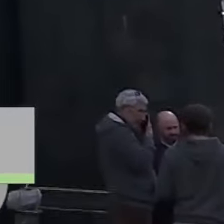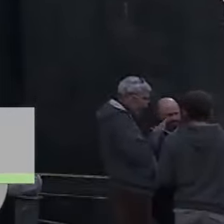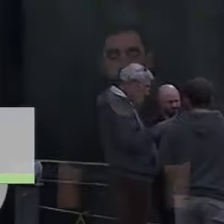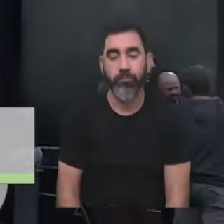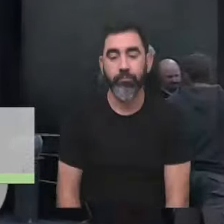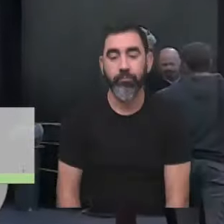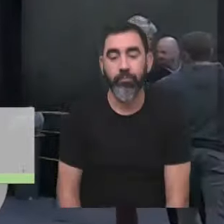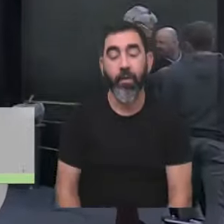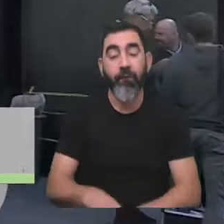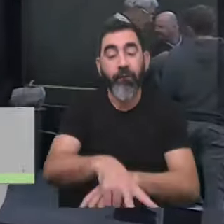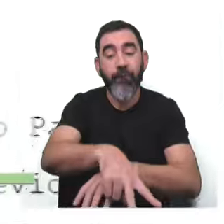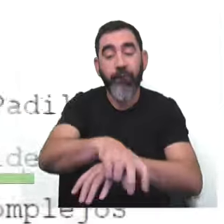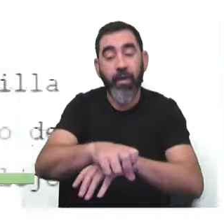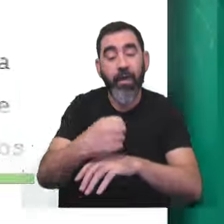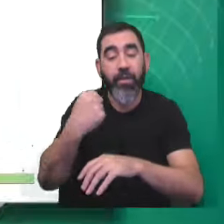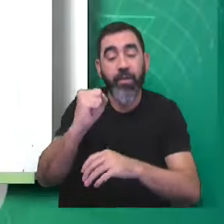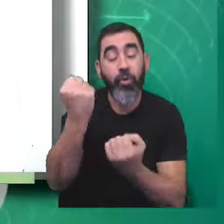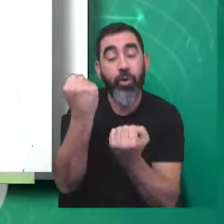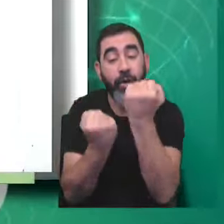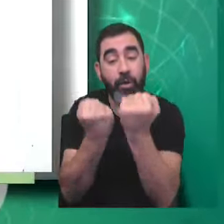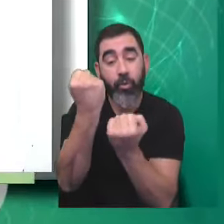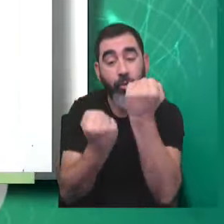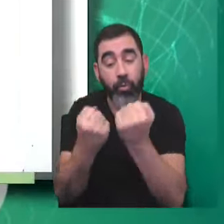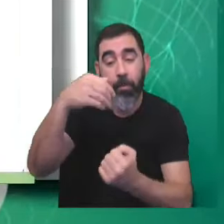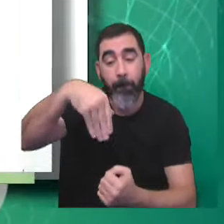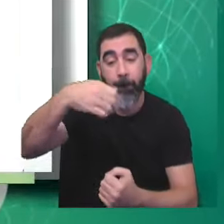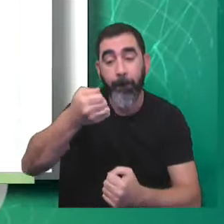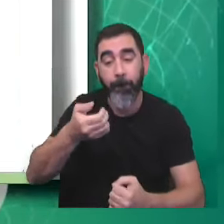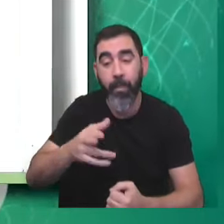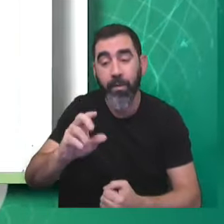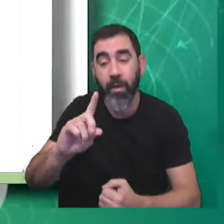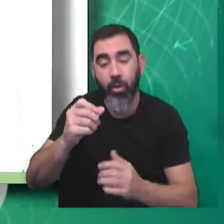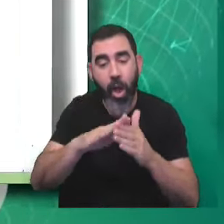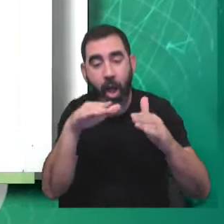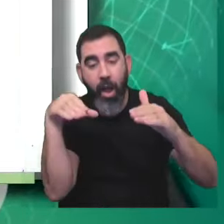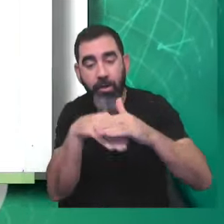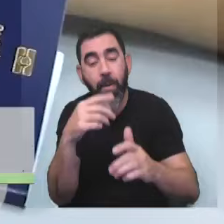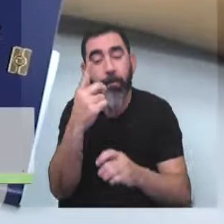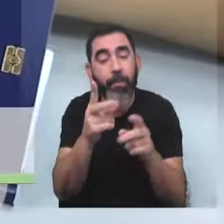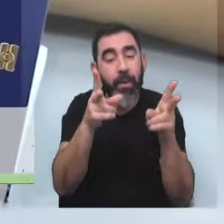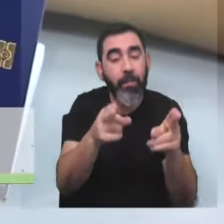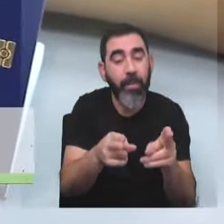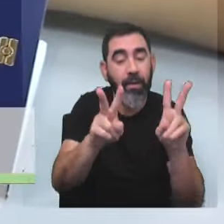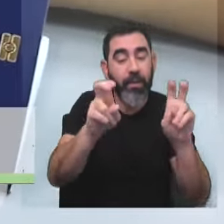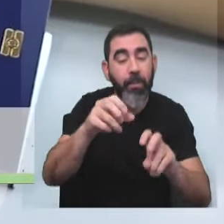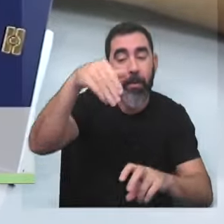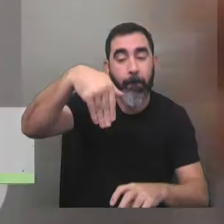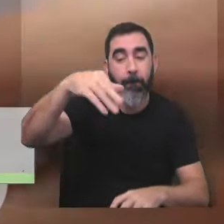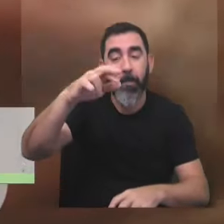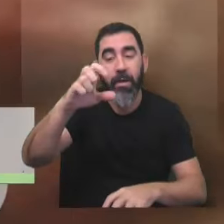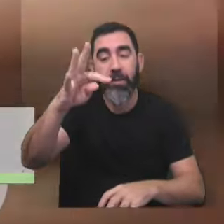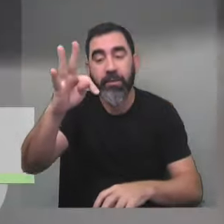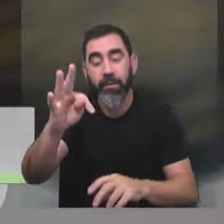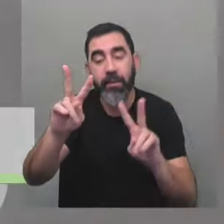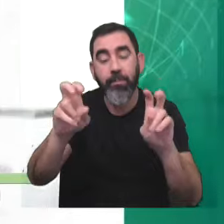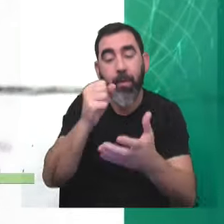el fiscal especializado en delitos económicos Alejandro Machado dispuso el archivo de la primera parte de la causa marset que está vinculada a la